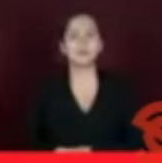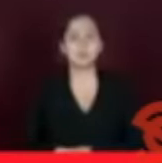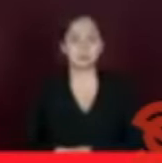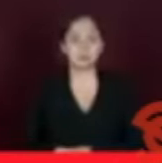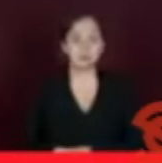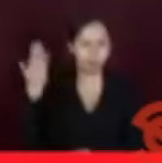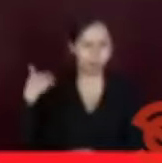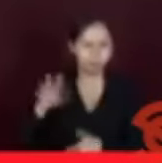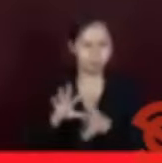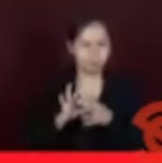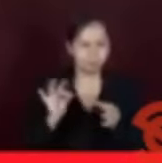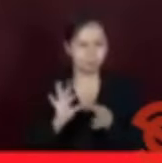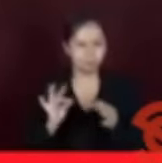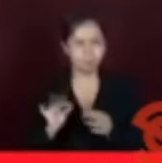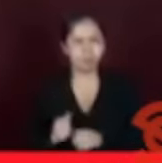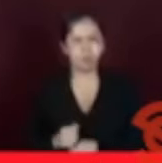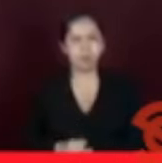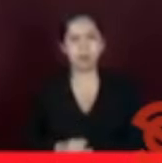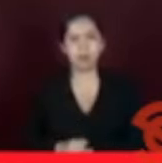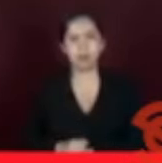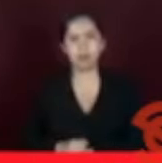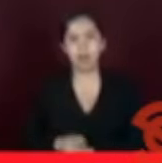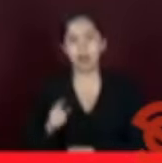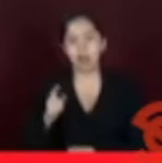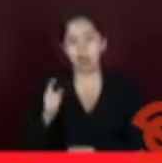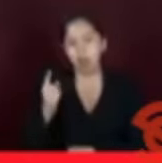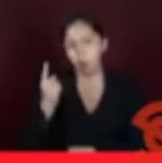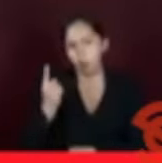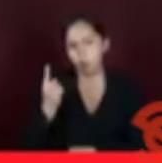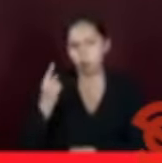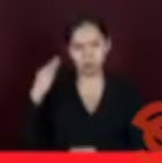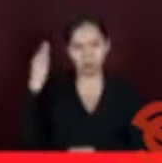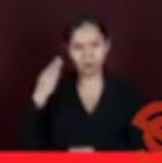Como lo dije el 1 de marzo,